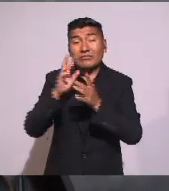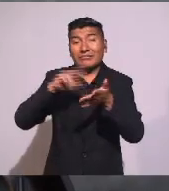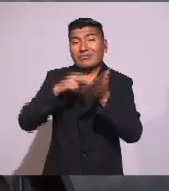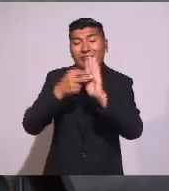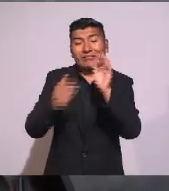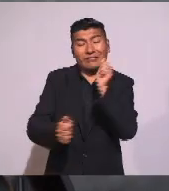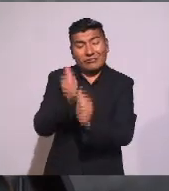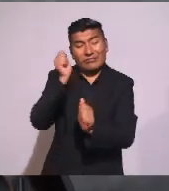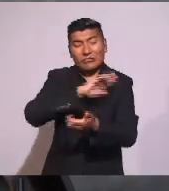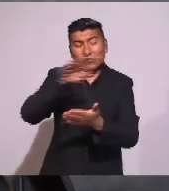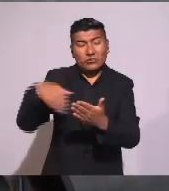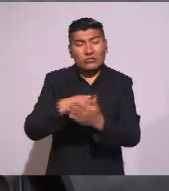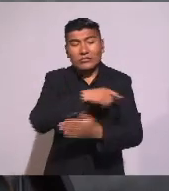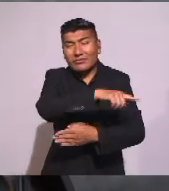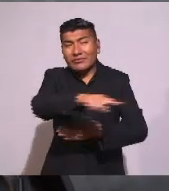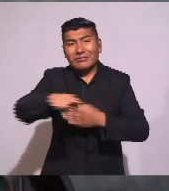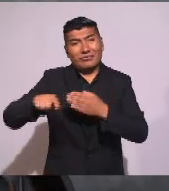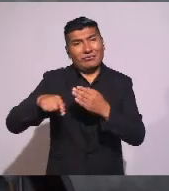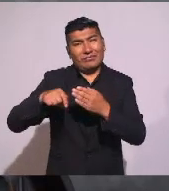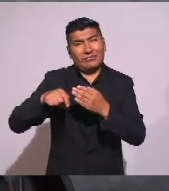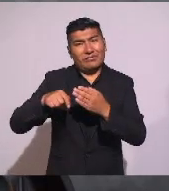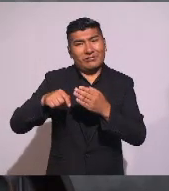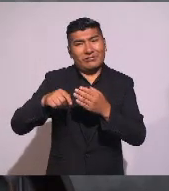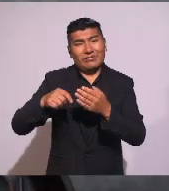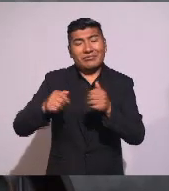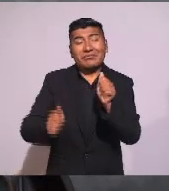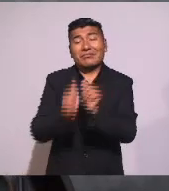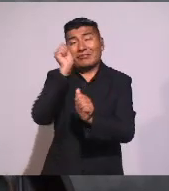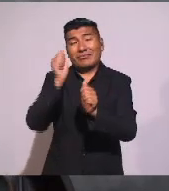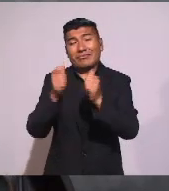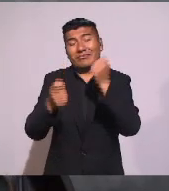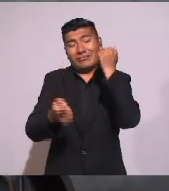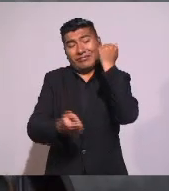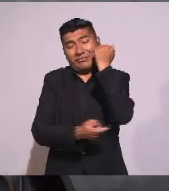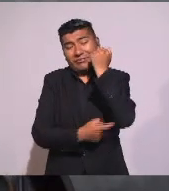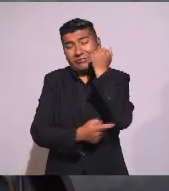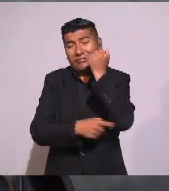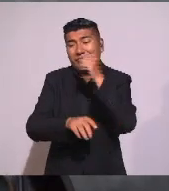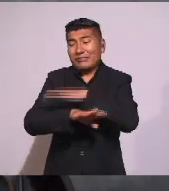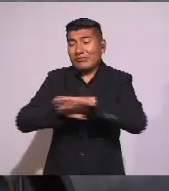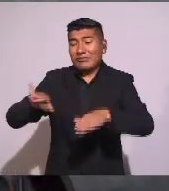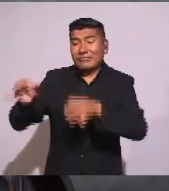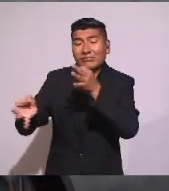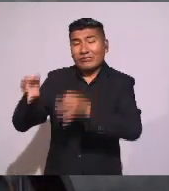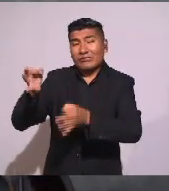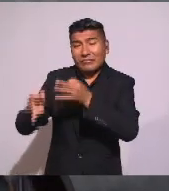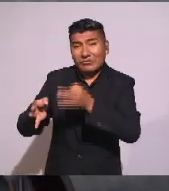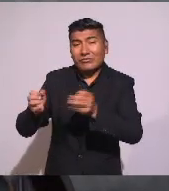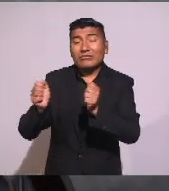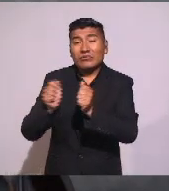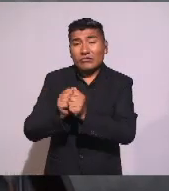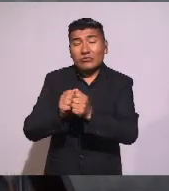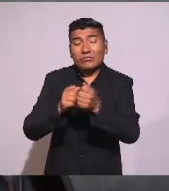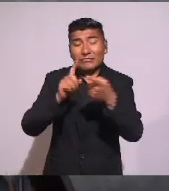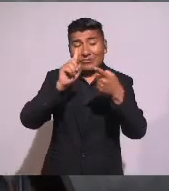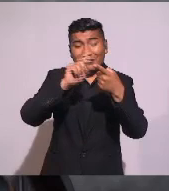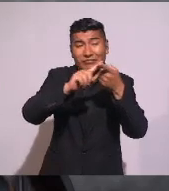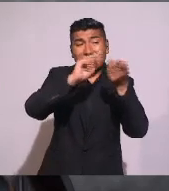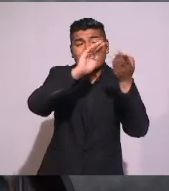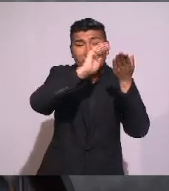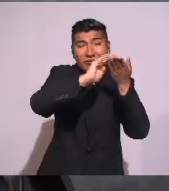todo eso es vencer las tentaciones el odio sin justicia con las armas del perdón